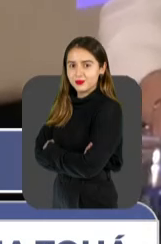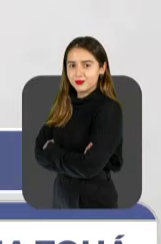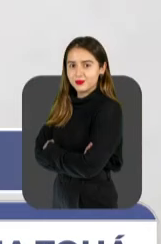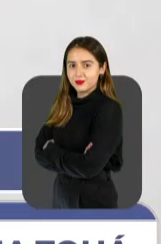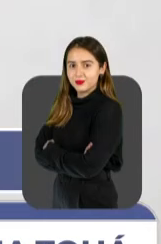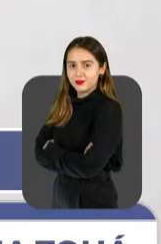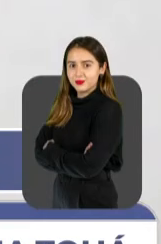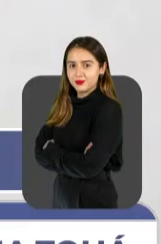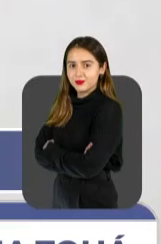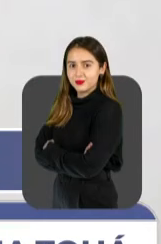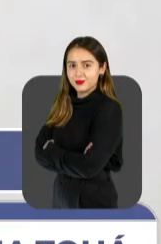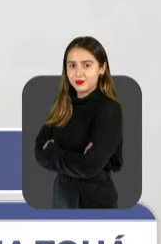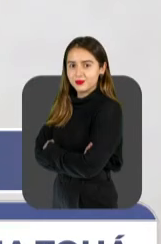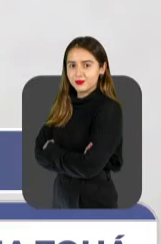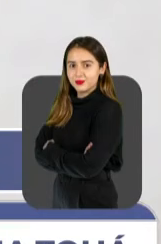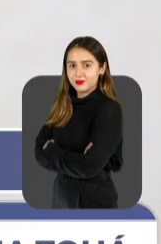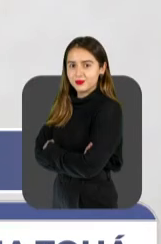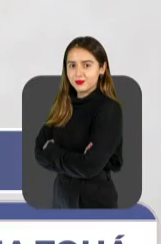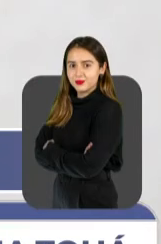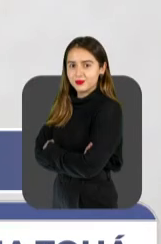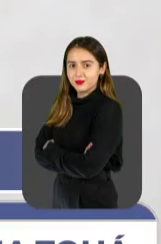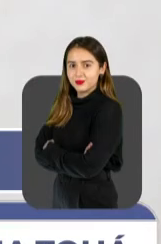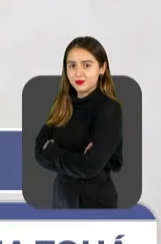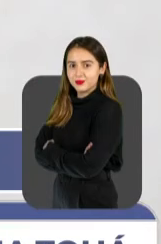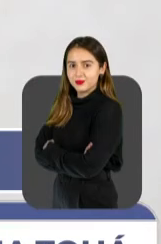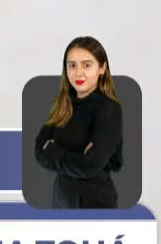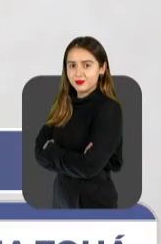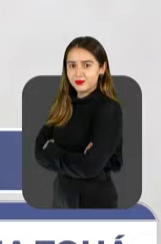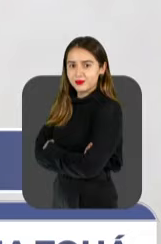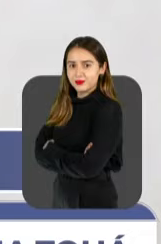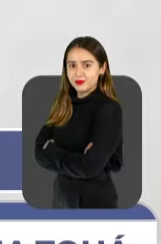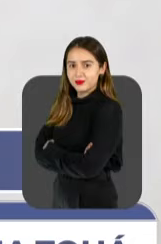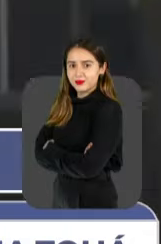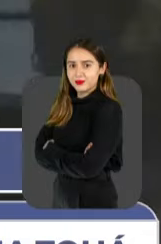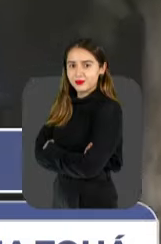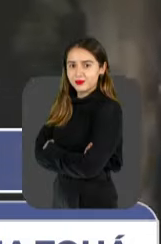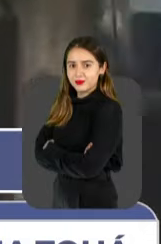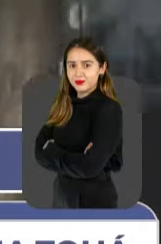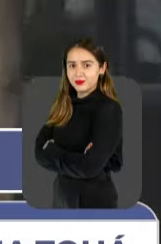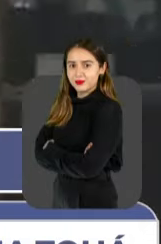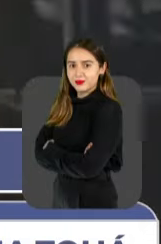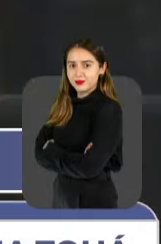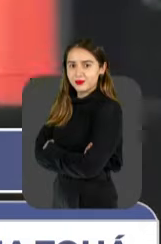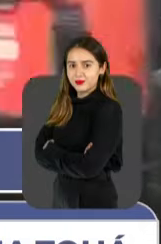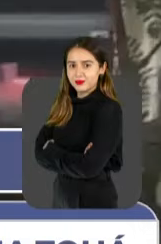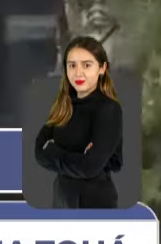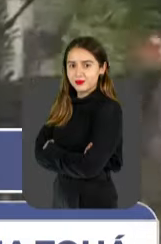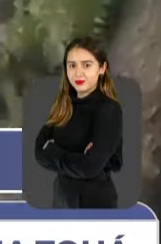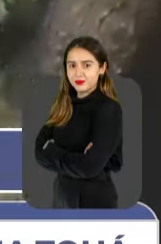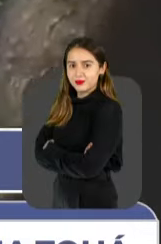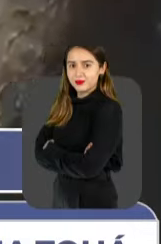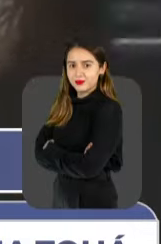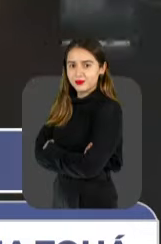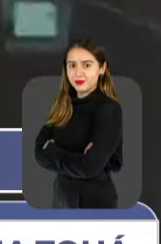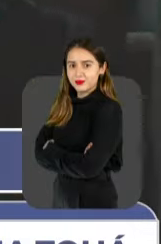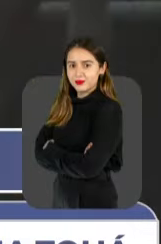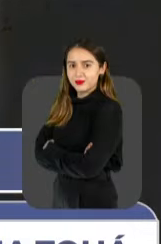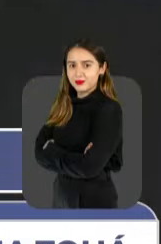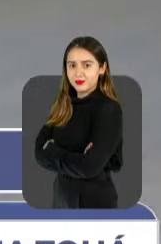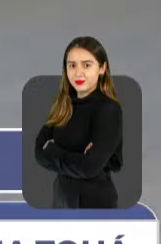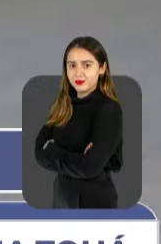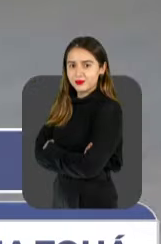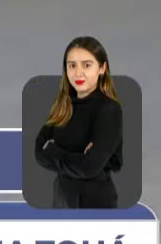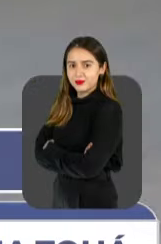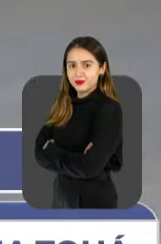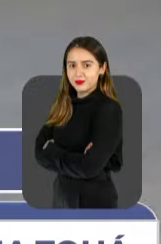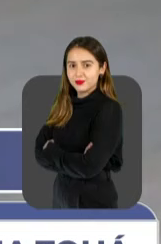sostuvo que la cantidad de víctimas de homicidios ha sido más o menos similar a la que hay en días habituales Lo que generó duras críticas fue la misma Toa quien